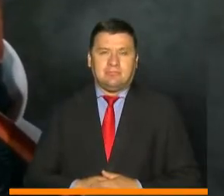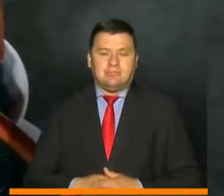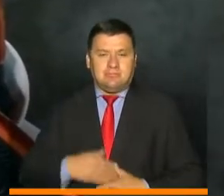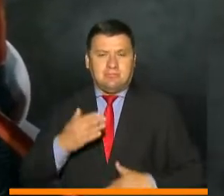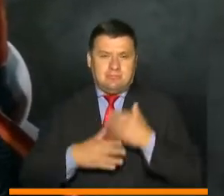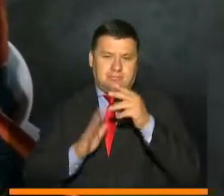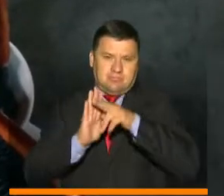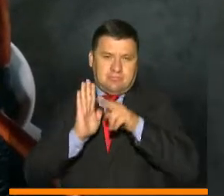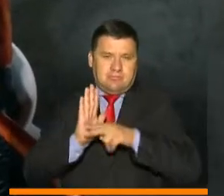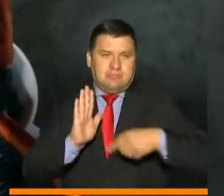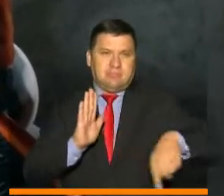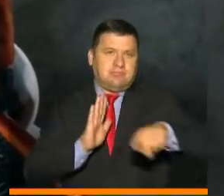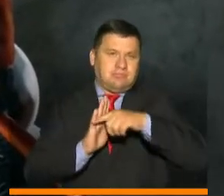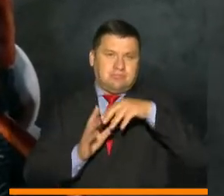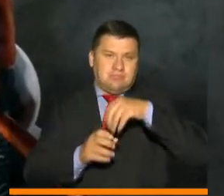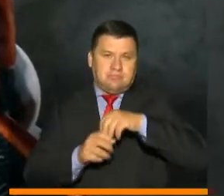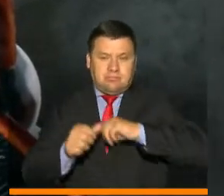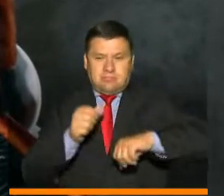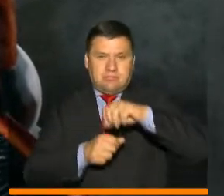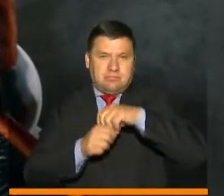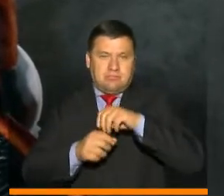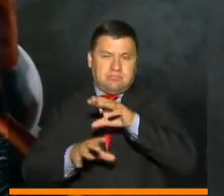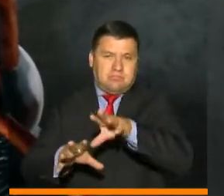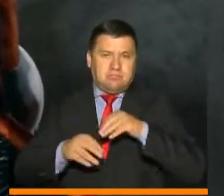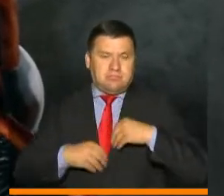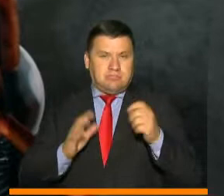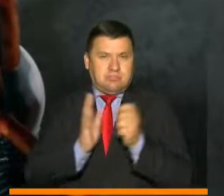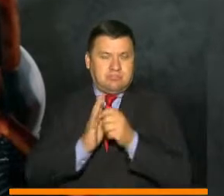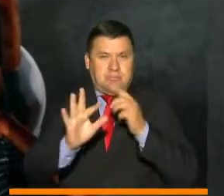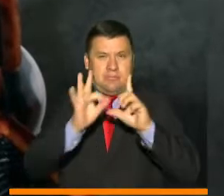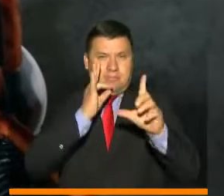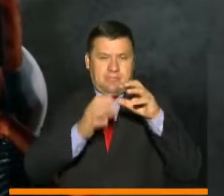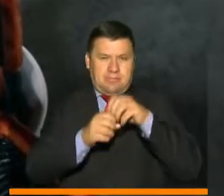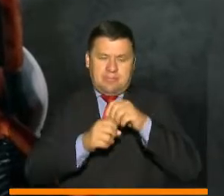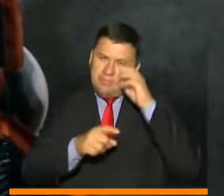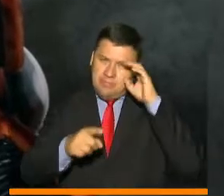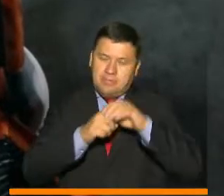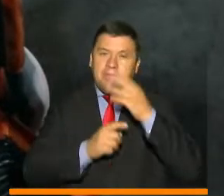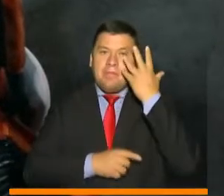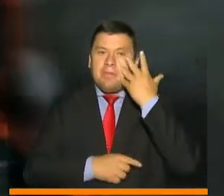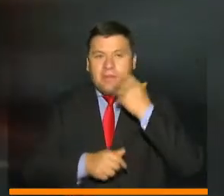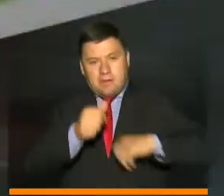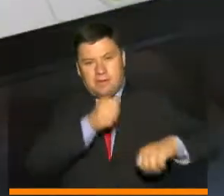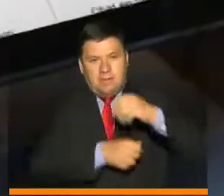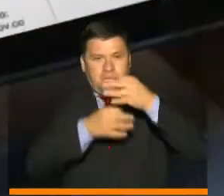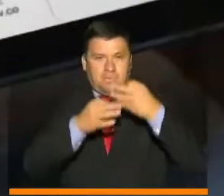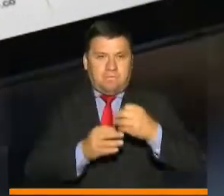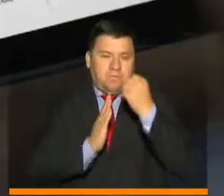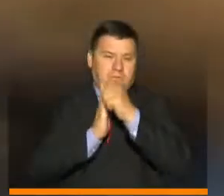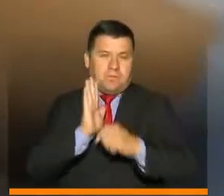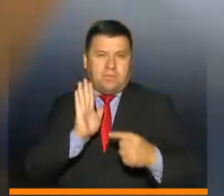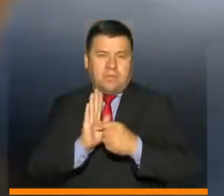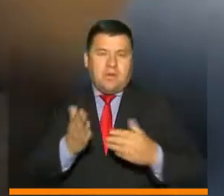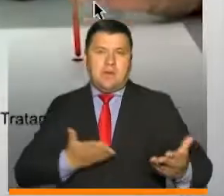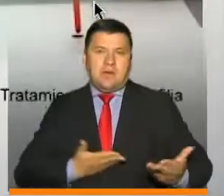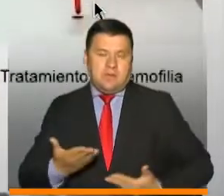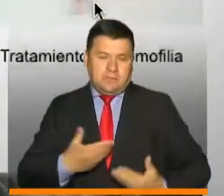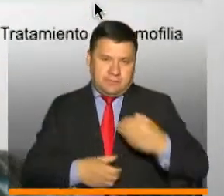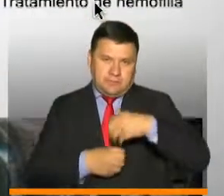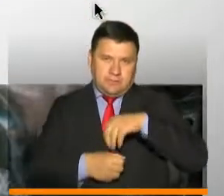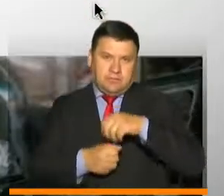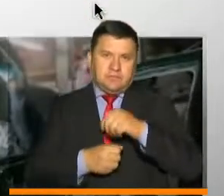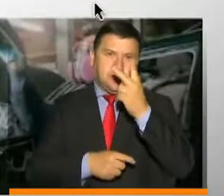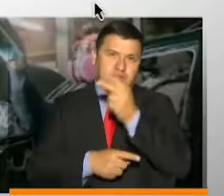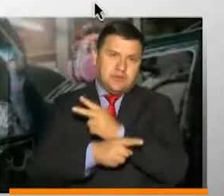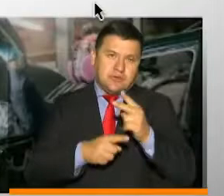Impartir instrucciones para que el retiro de los productos adquiridos de manera virtual en los citados días se realice de forma programada en las tiendas dentro de